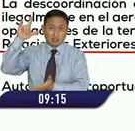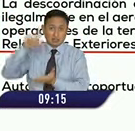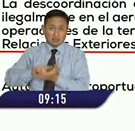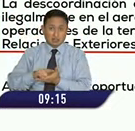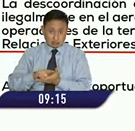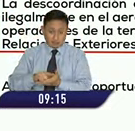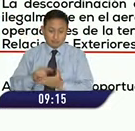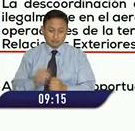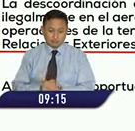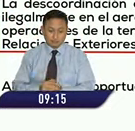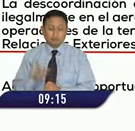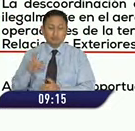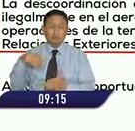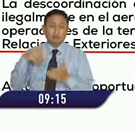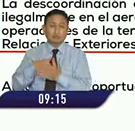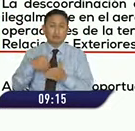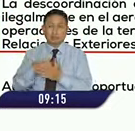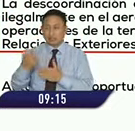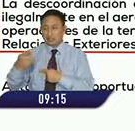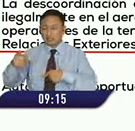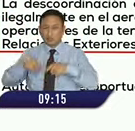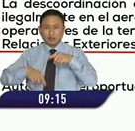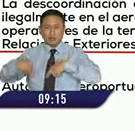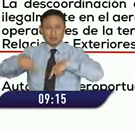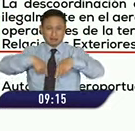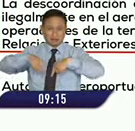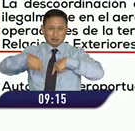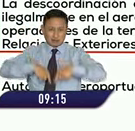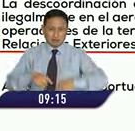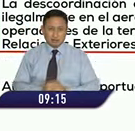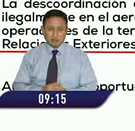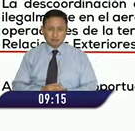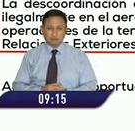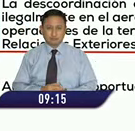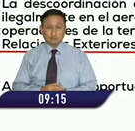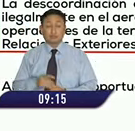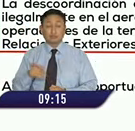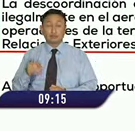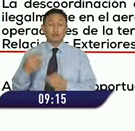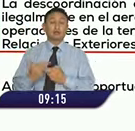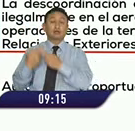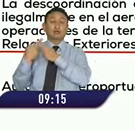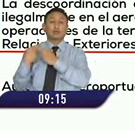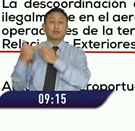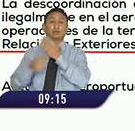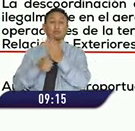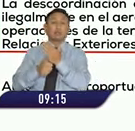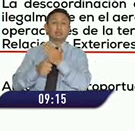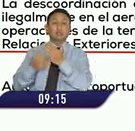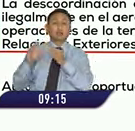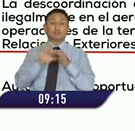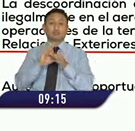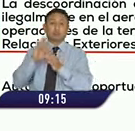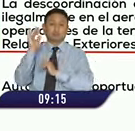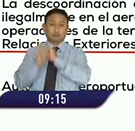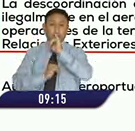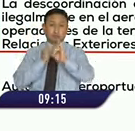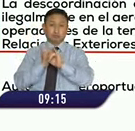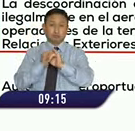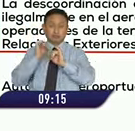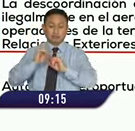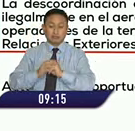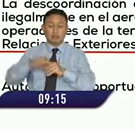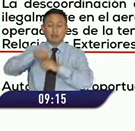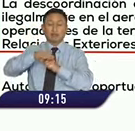Guayaquil obstaculizando las normales operaciones en la terminal este total responsabilidad del Ministerio de relaciones exteriores y